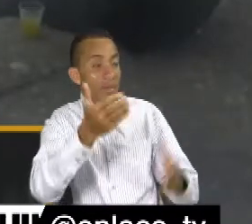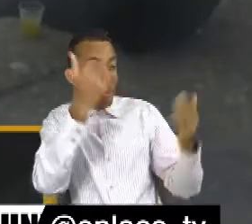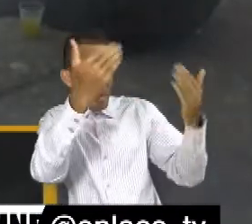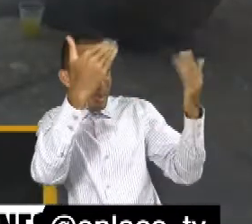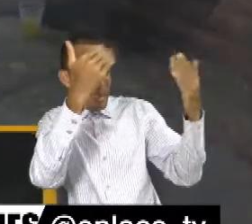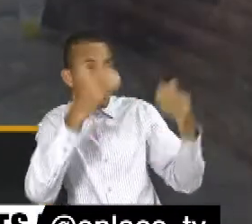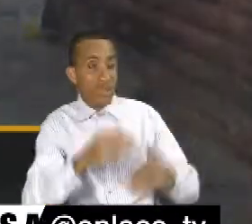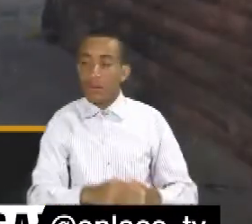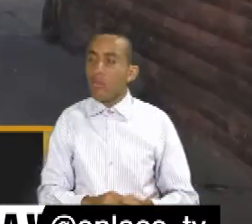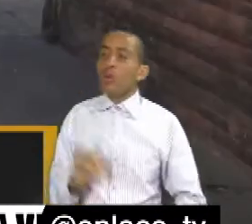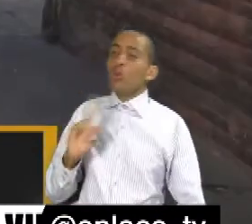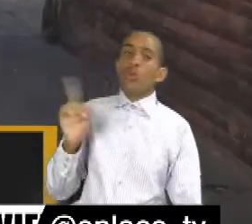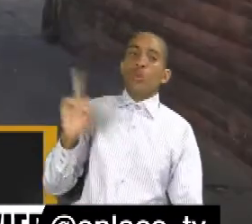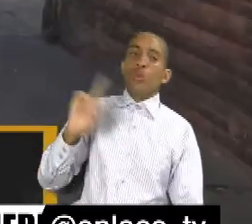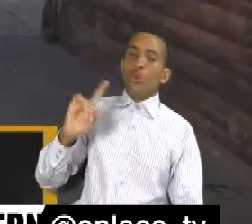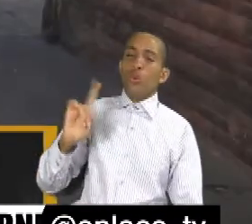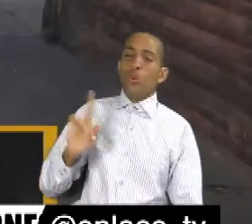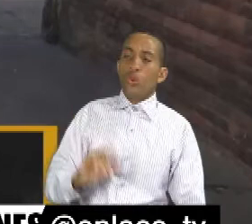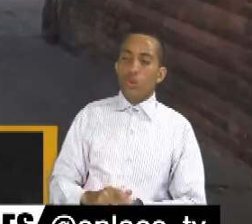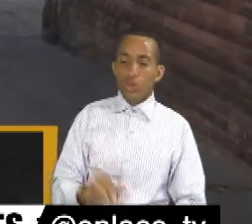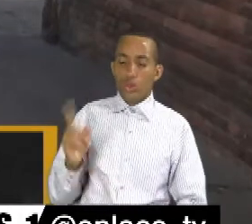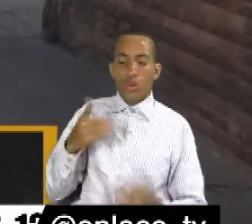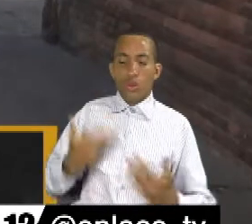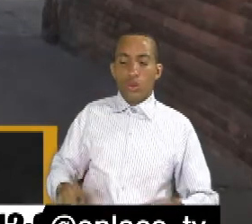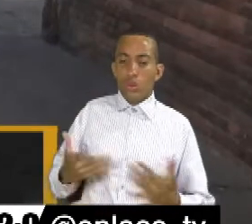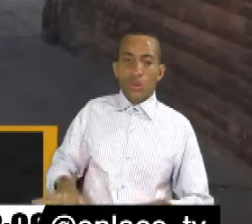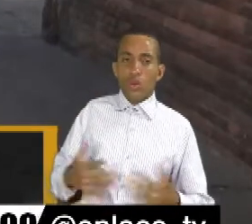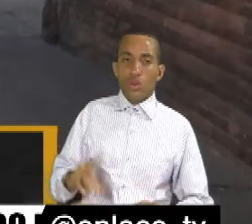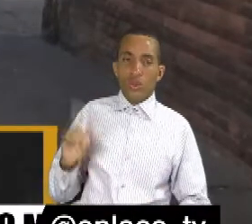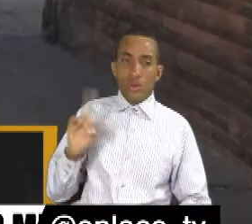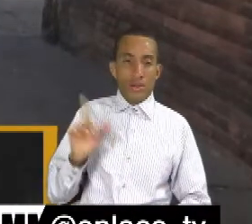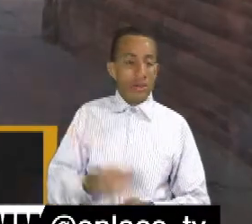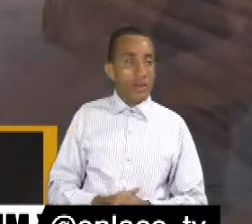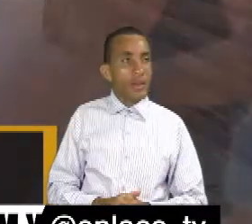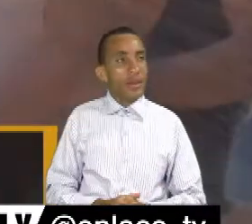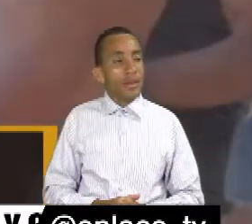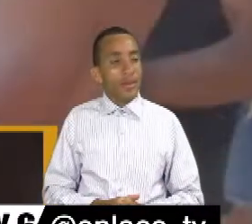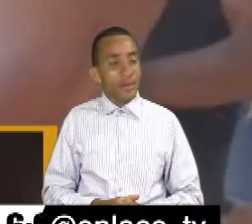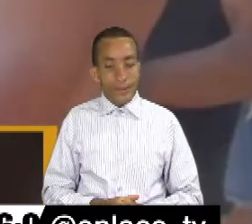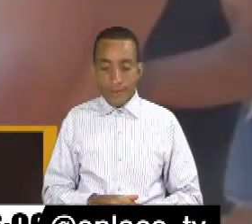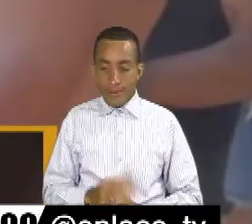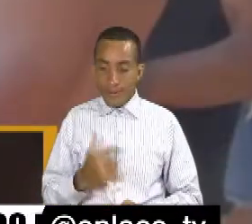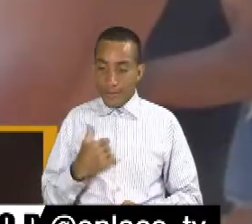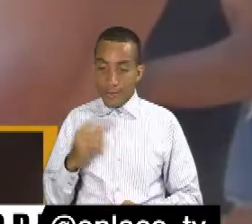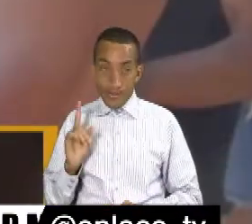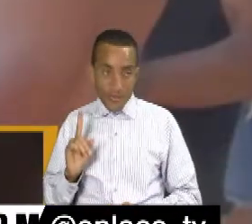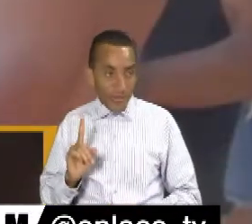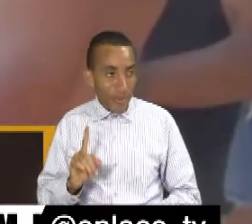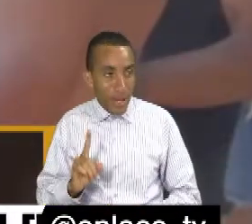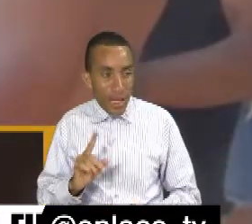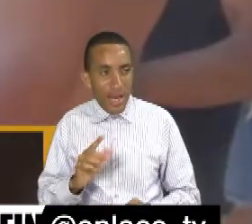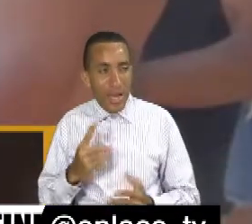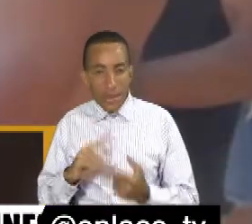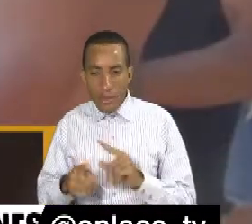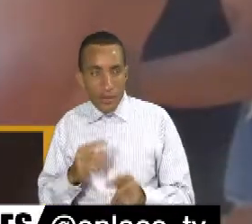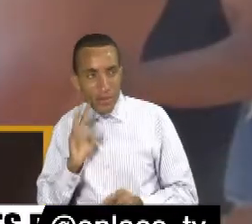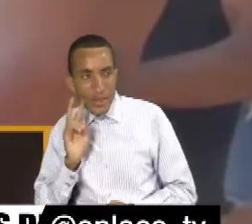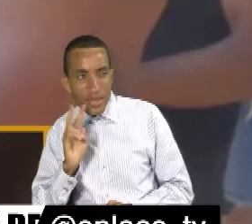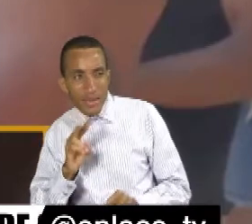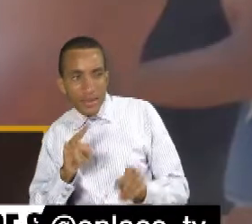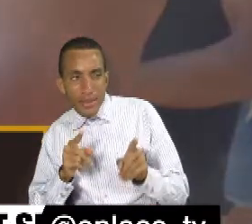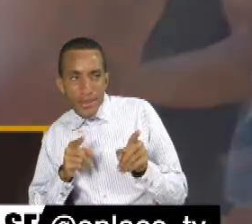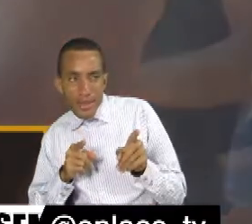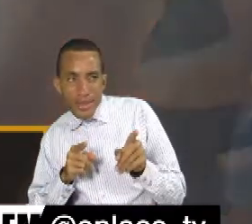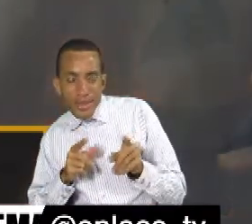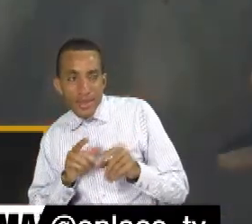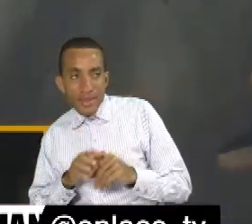decían que no querían venir. Entonces yo le dije a mis amigos, y mire qué tristeza eso. Entonces fui